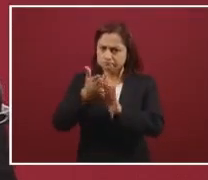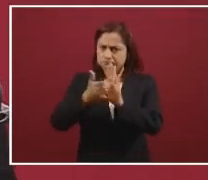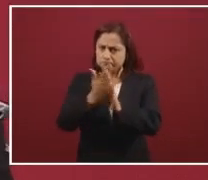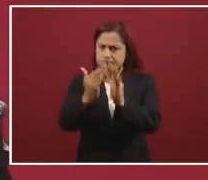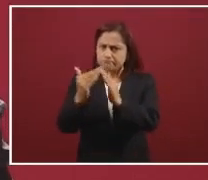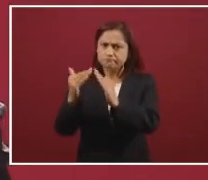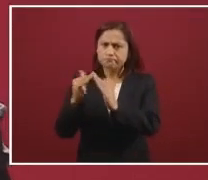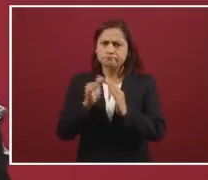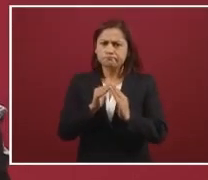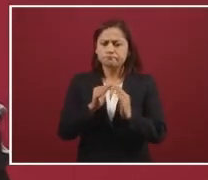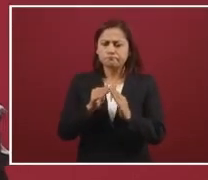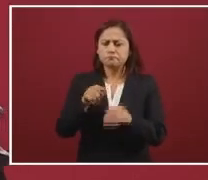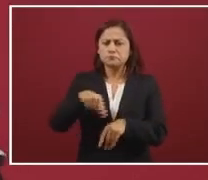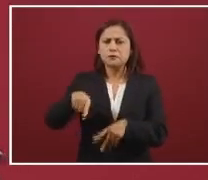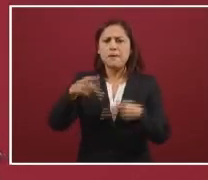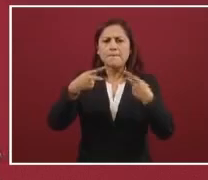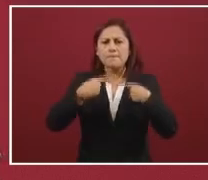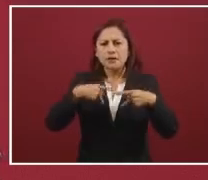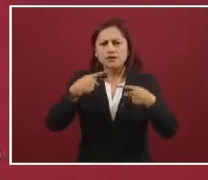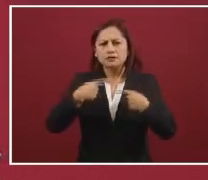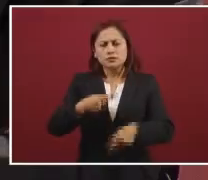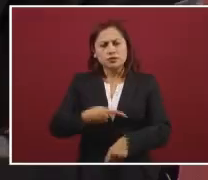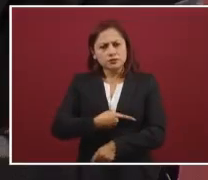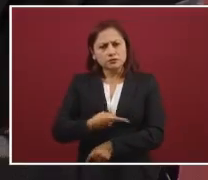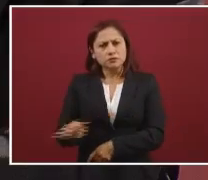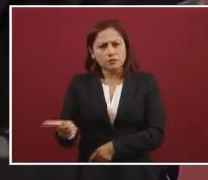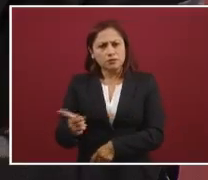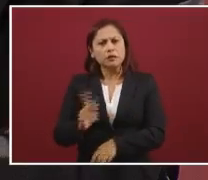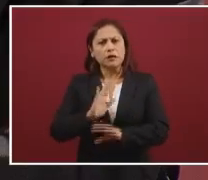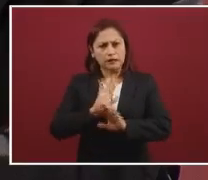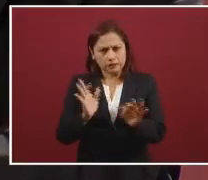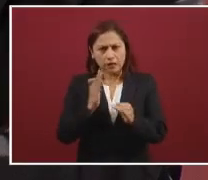para la gente humilde, para la gente pobre.